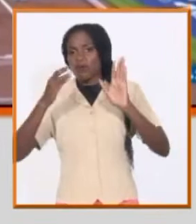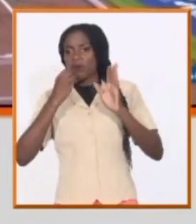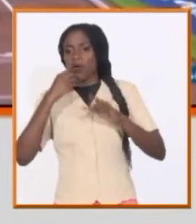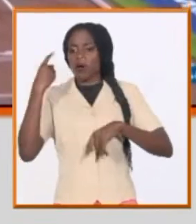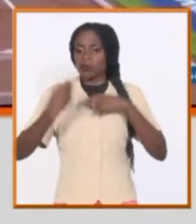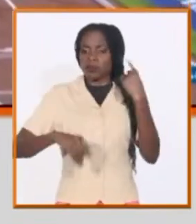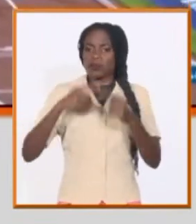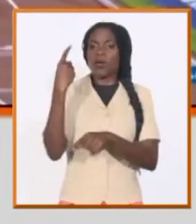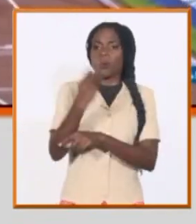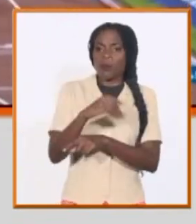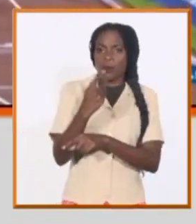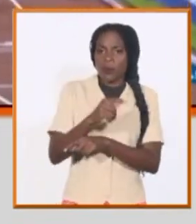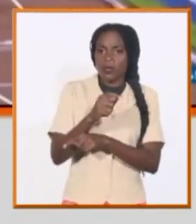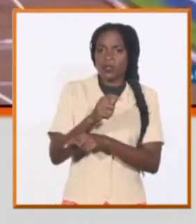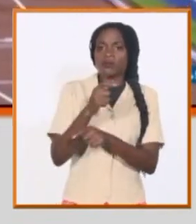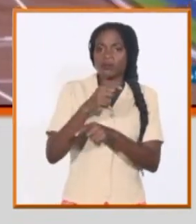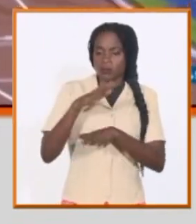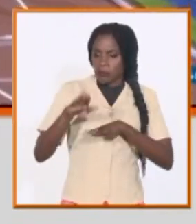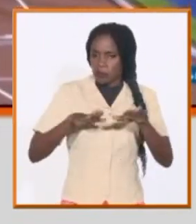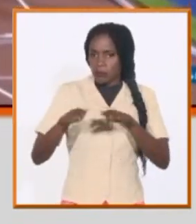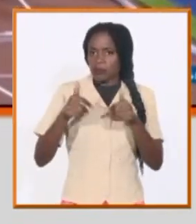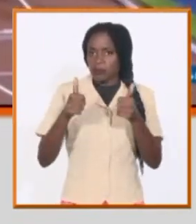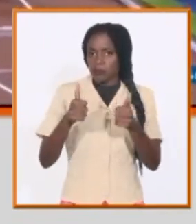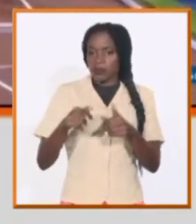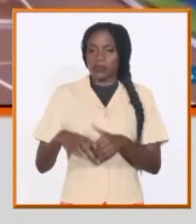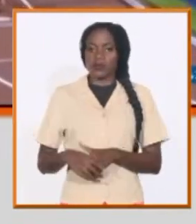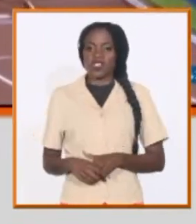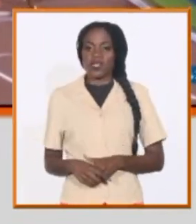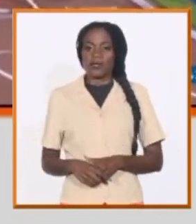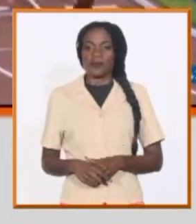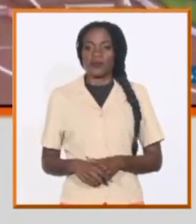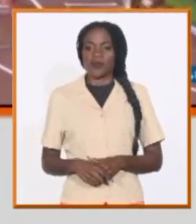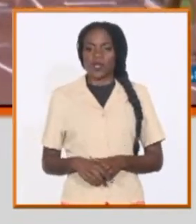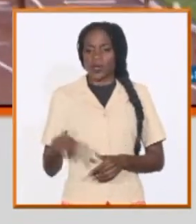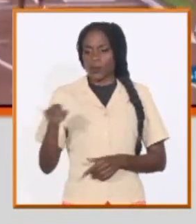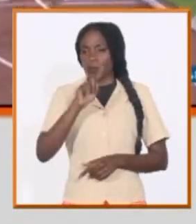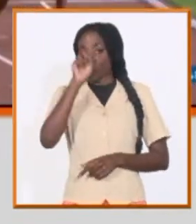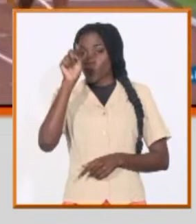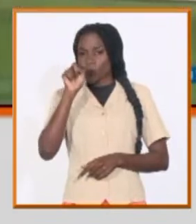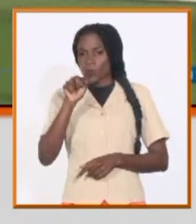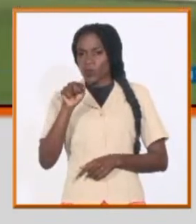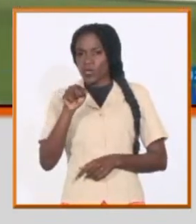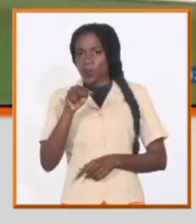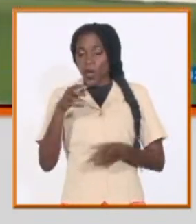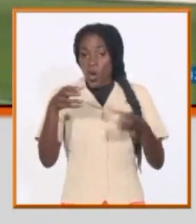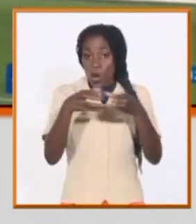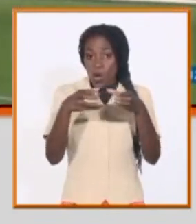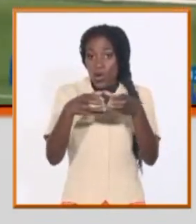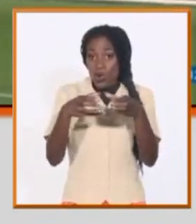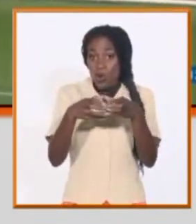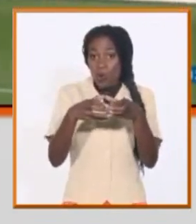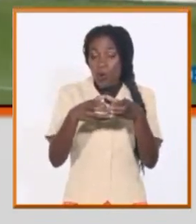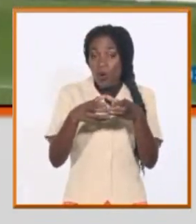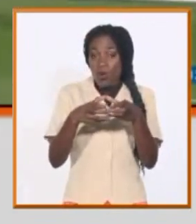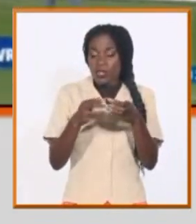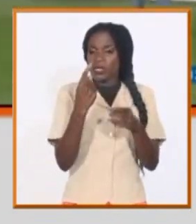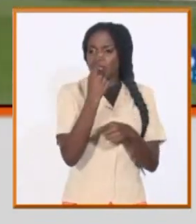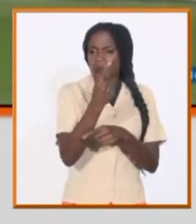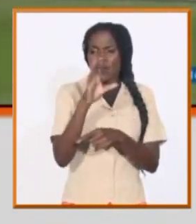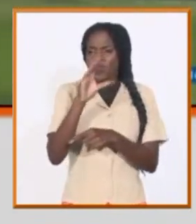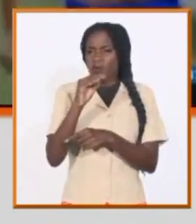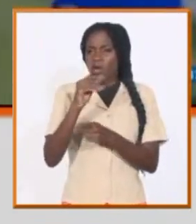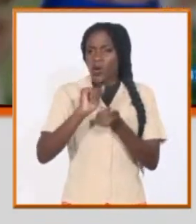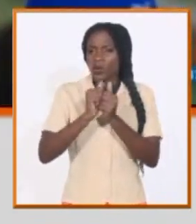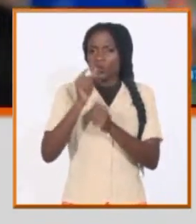entrenar. Y respecto a lo que me preguntabas también sobre la delegación, cada vez que uno hablaba con los